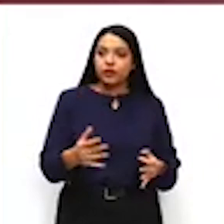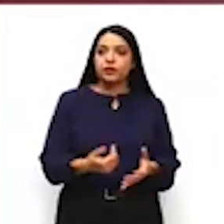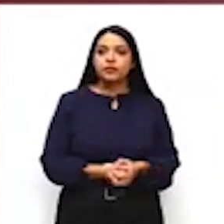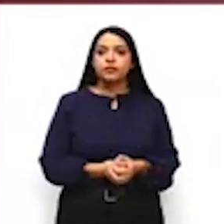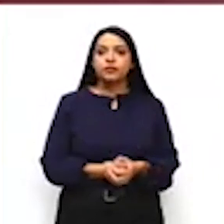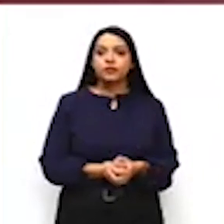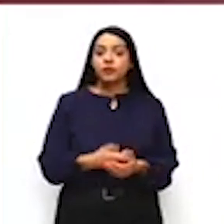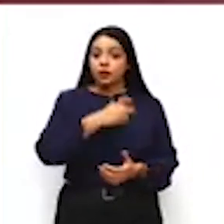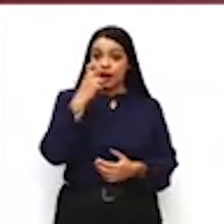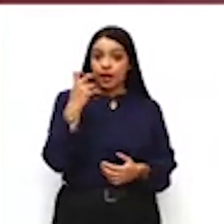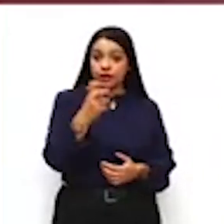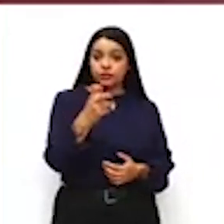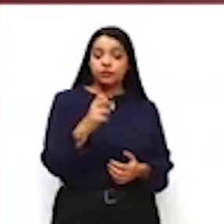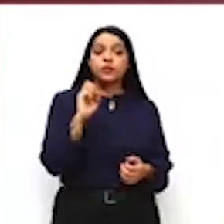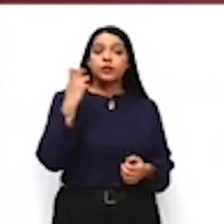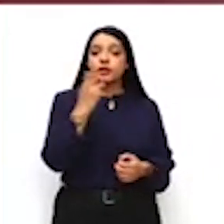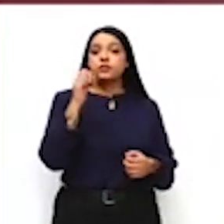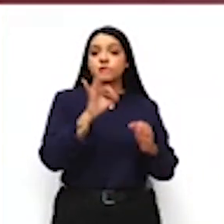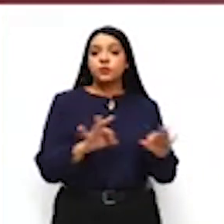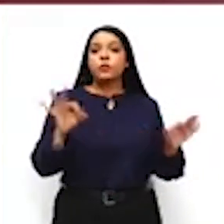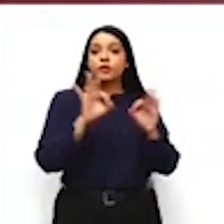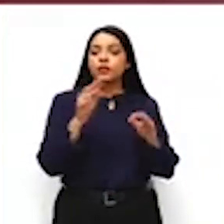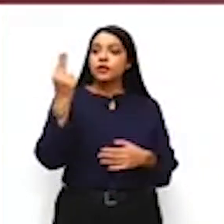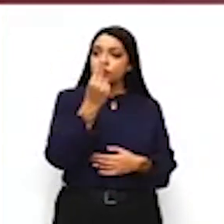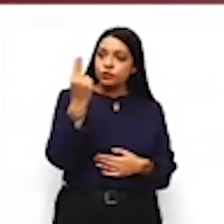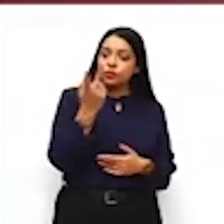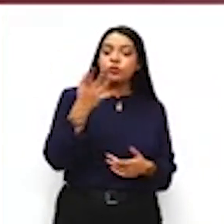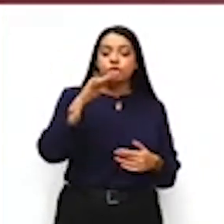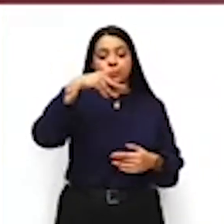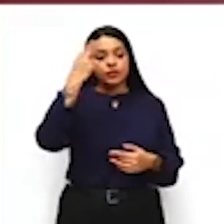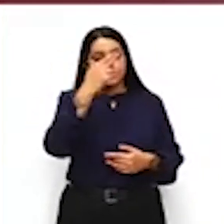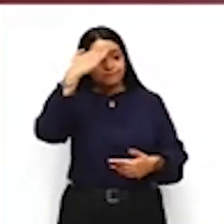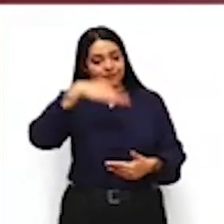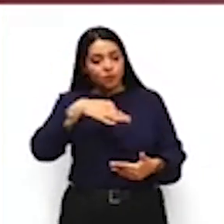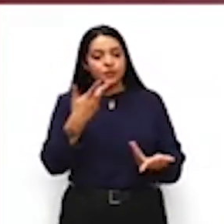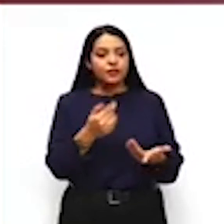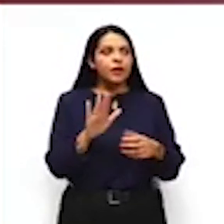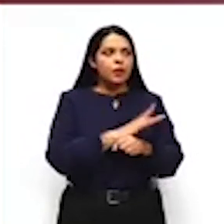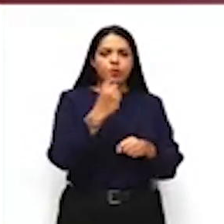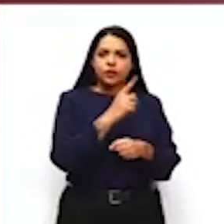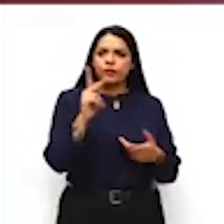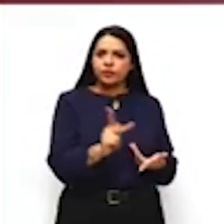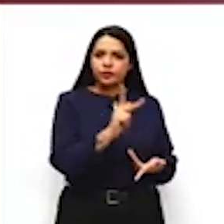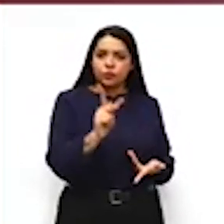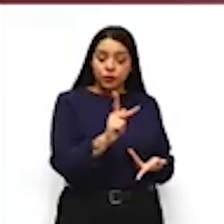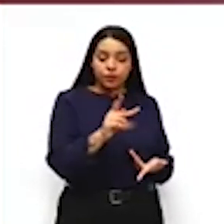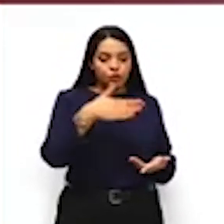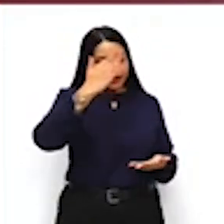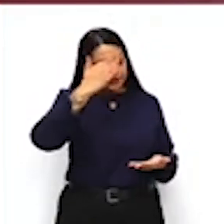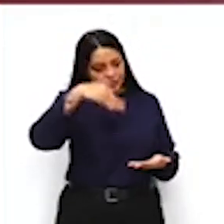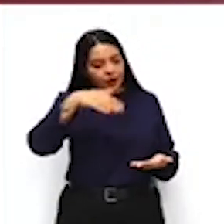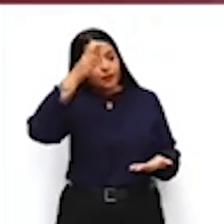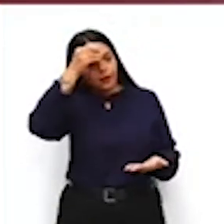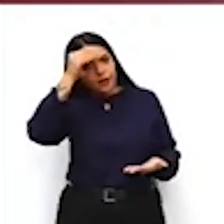Eso es lo que todas y todos debemos saber, porque cuando hay un pueblo informado y